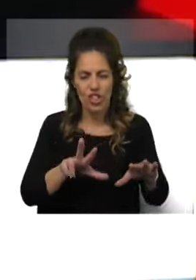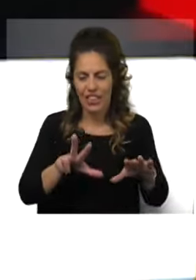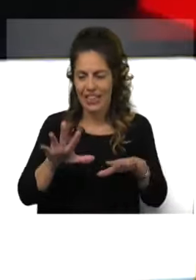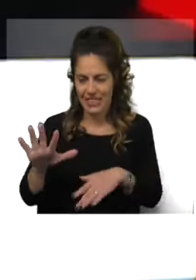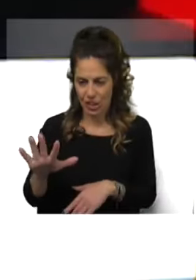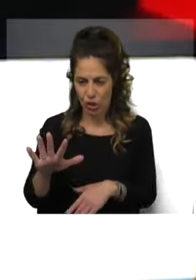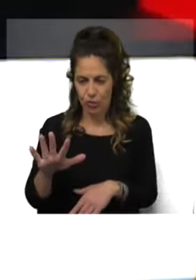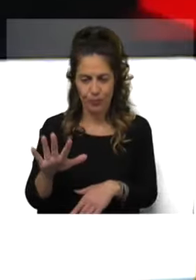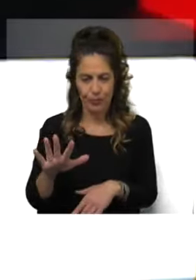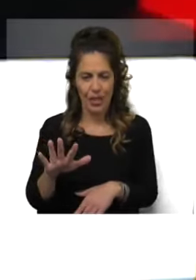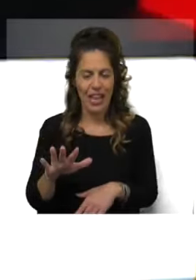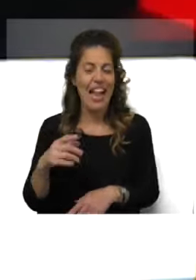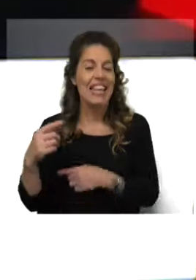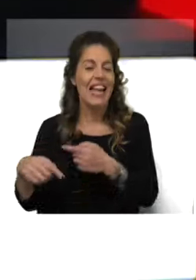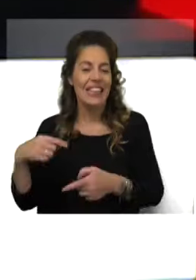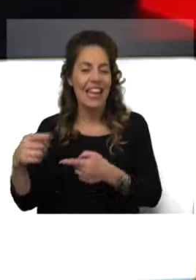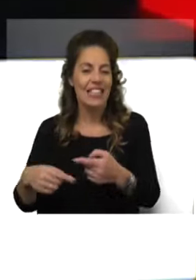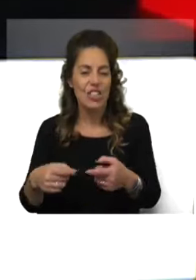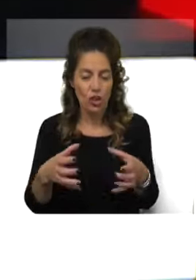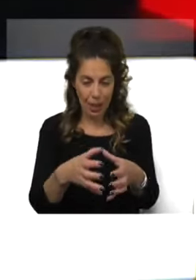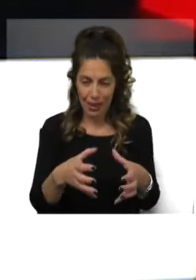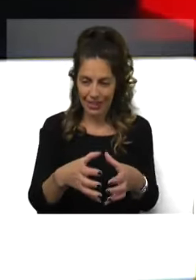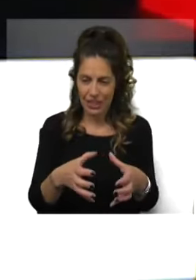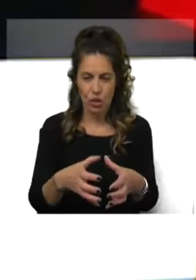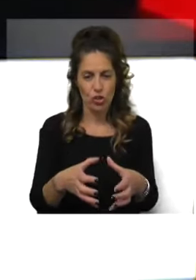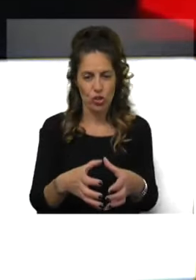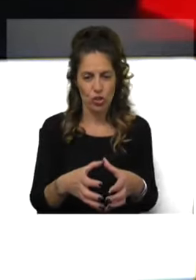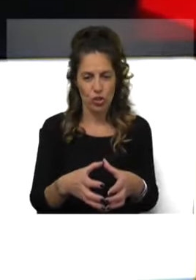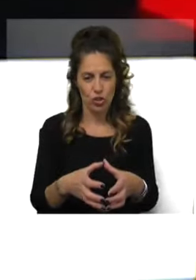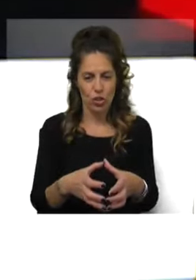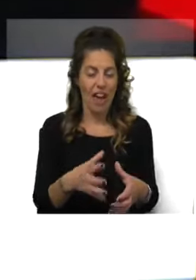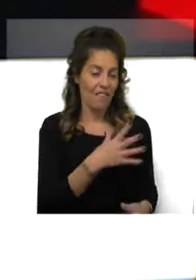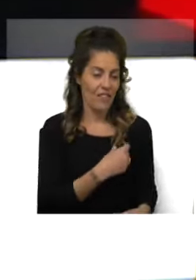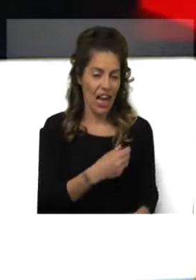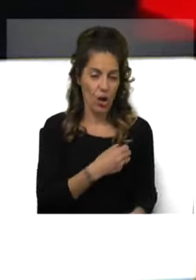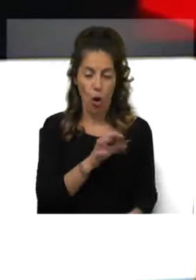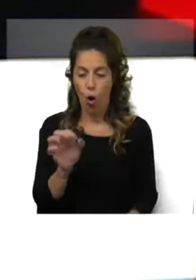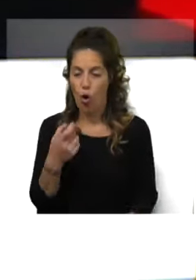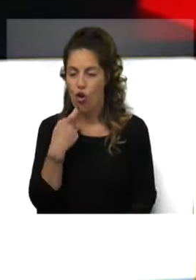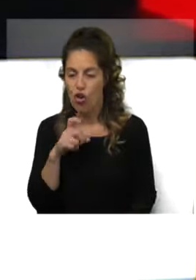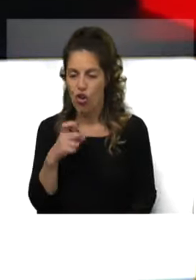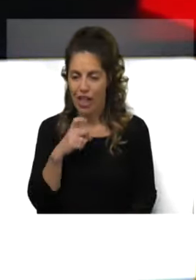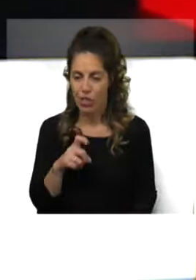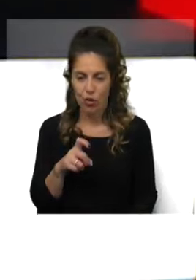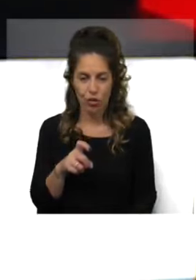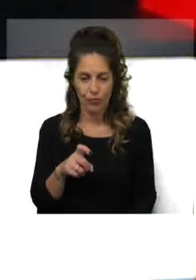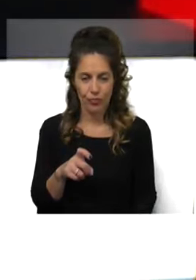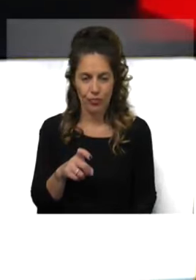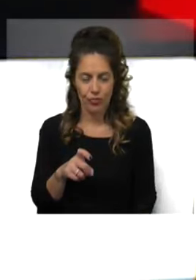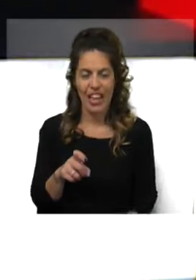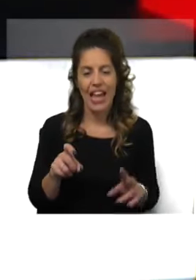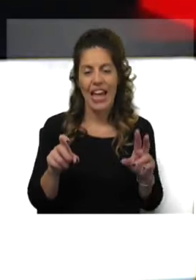1985 la tradición partidaria eh ser blanco ser Colorado eh en